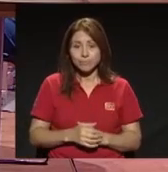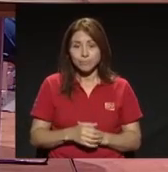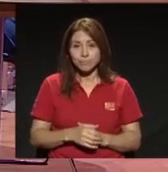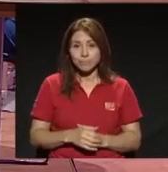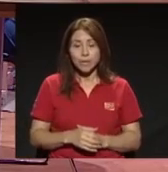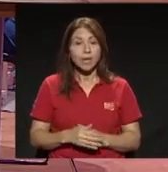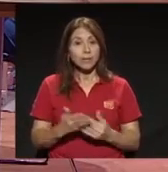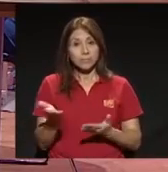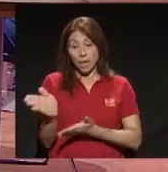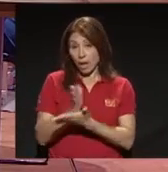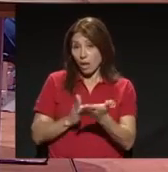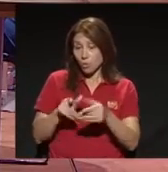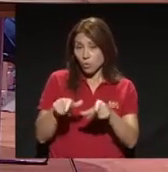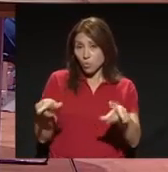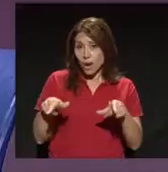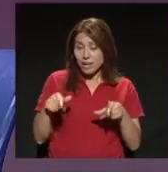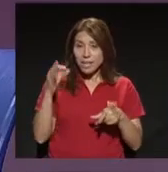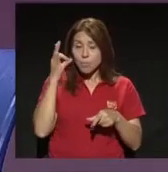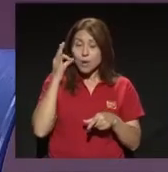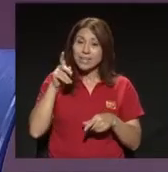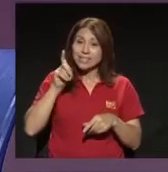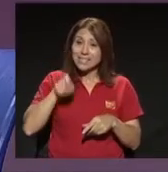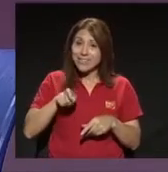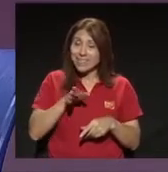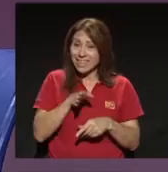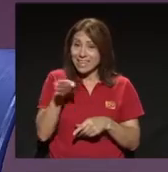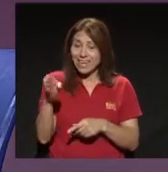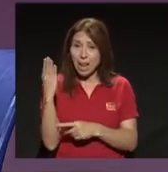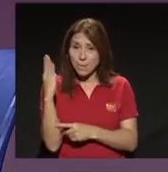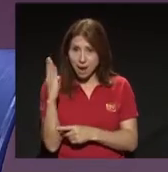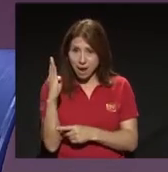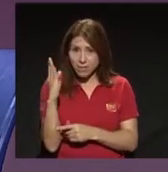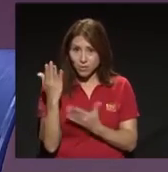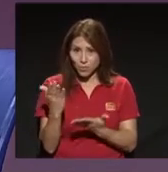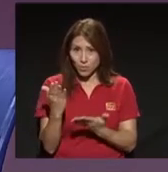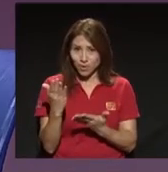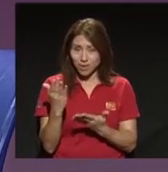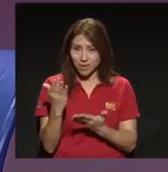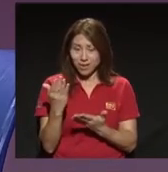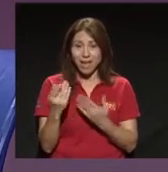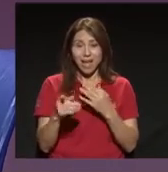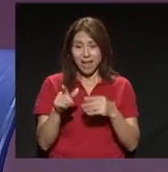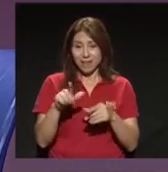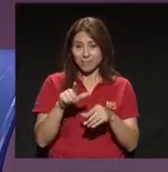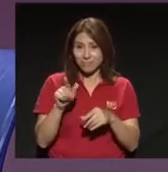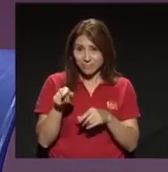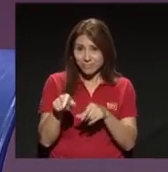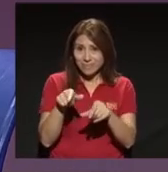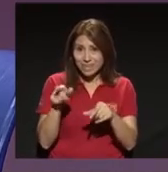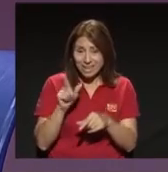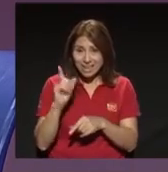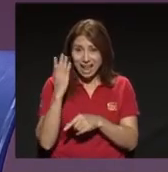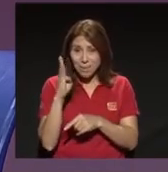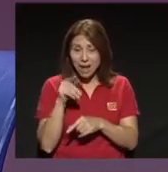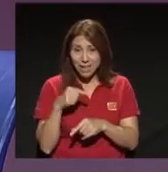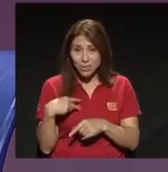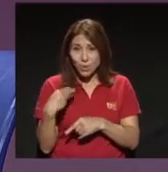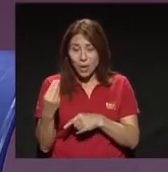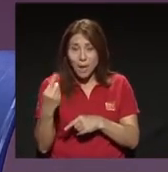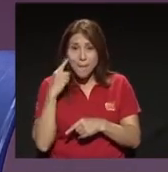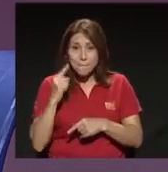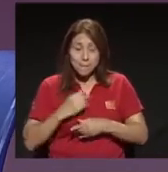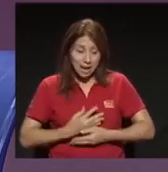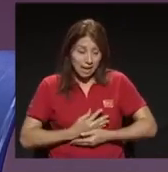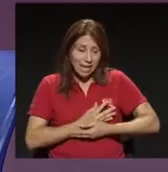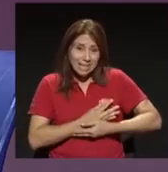en algunos lugares las mujeres tienen que recurrir al baño al servicio sanitario para extraerse la leche o para dar de mamar